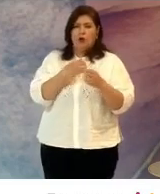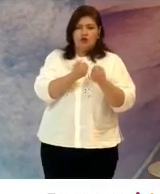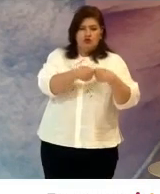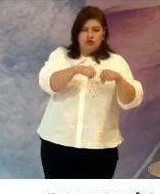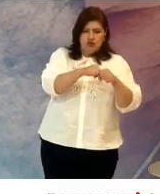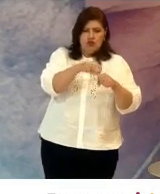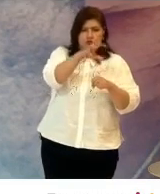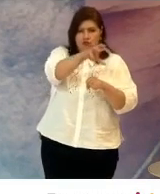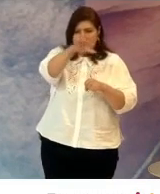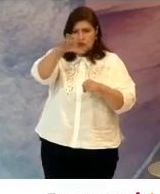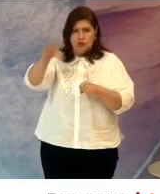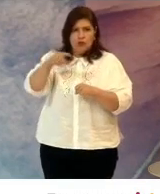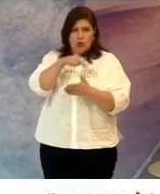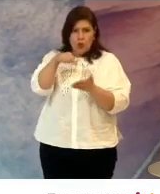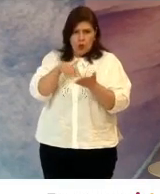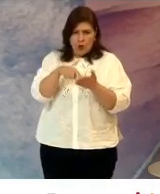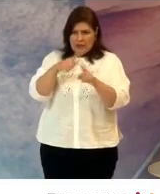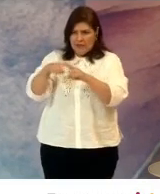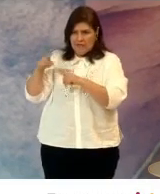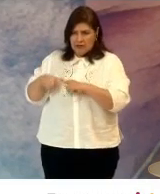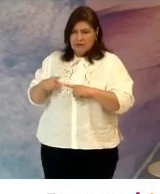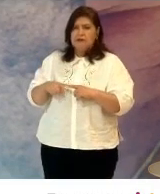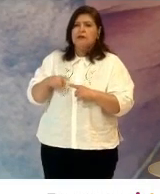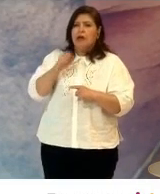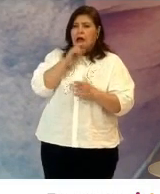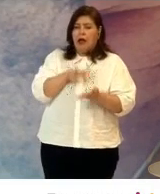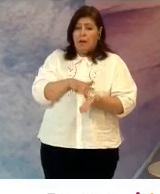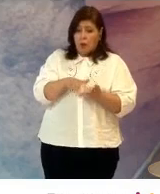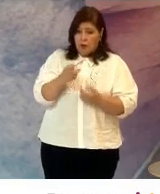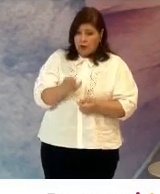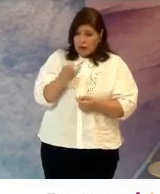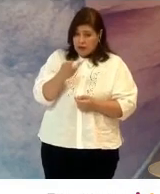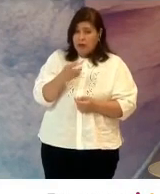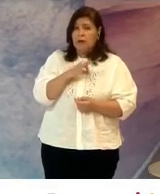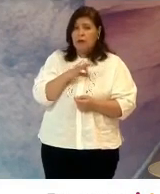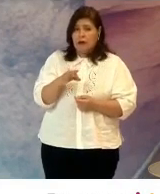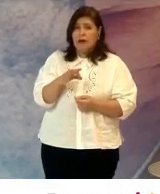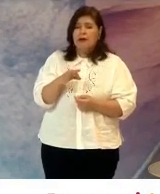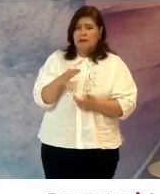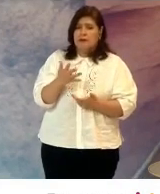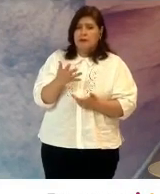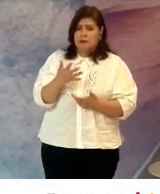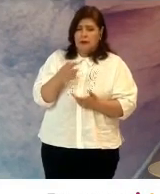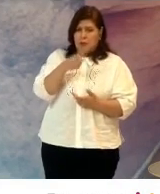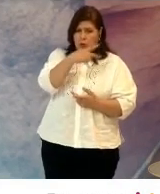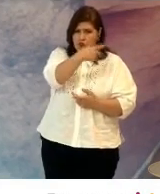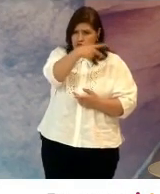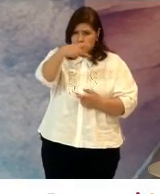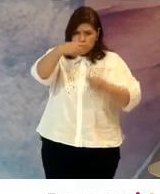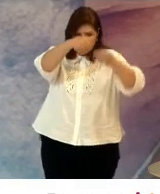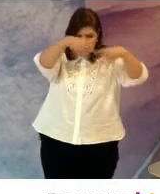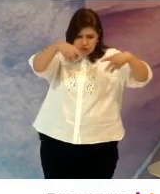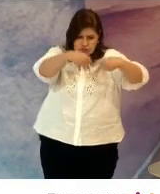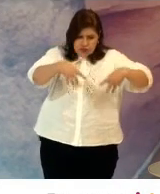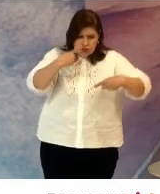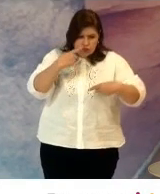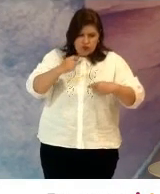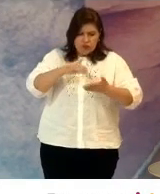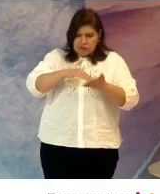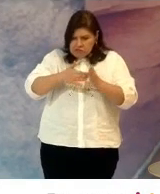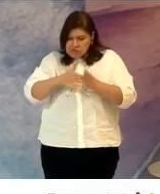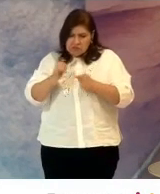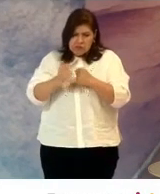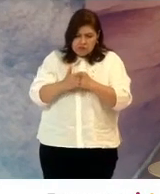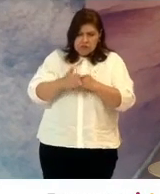que apoyaron esto y que ligaron su propia alineación estratégica con nuestras actividades,